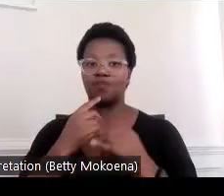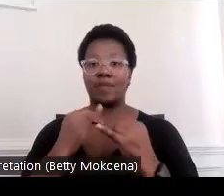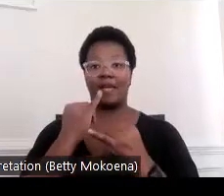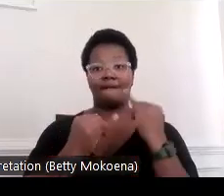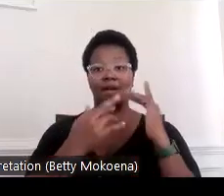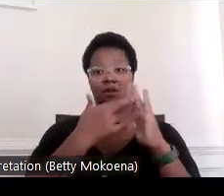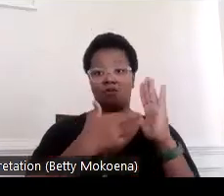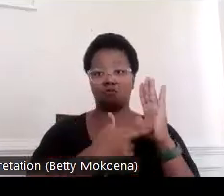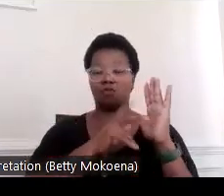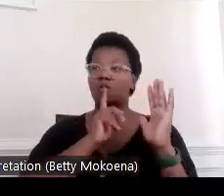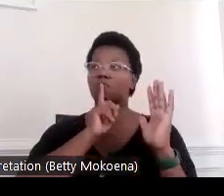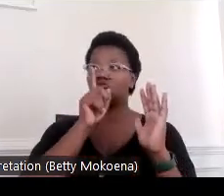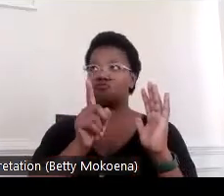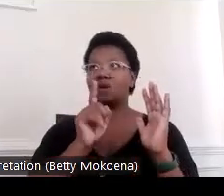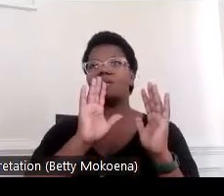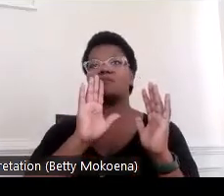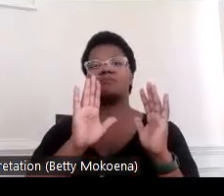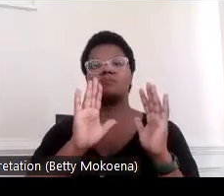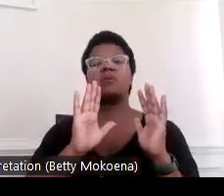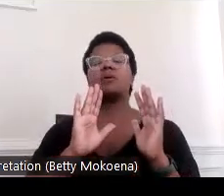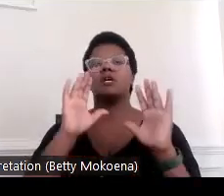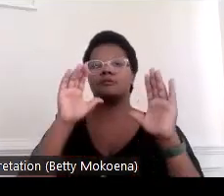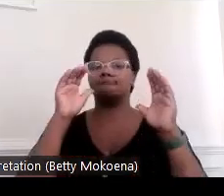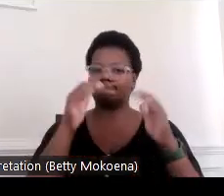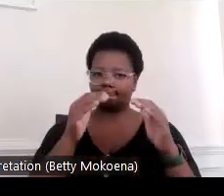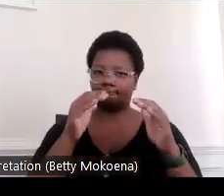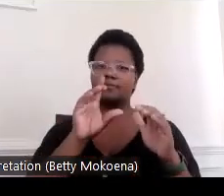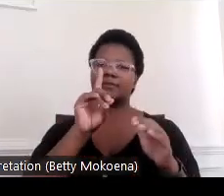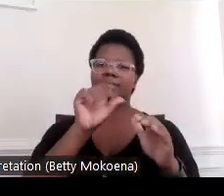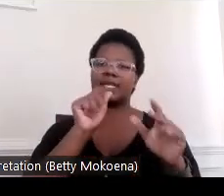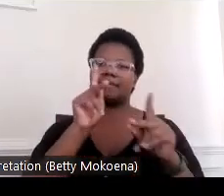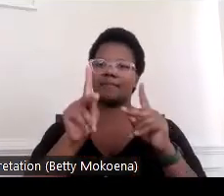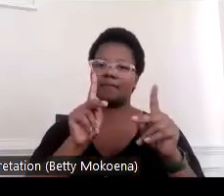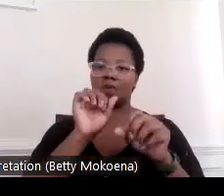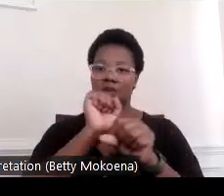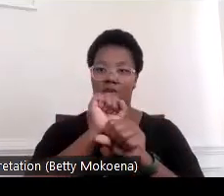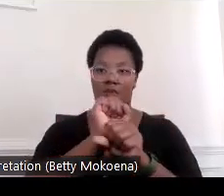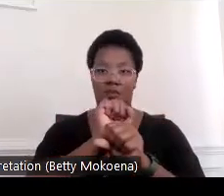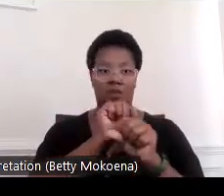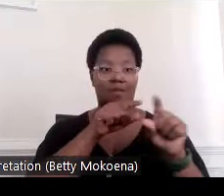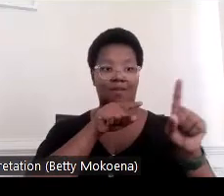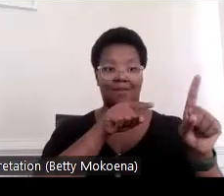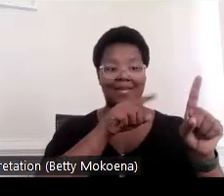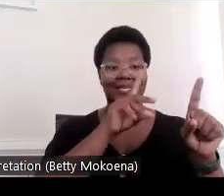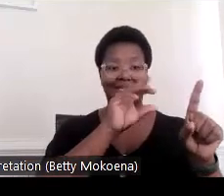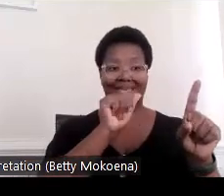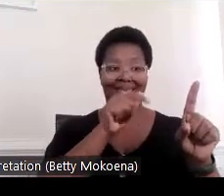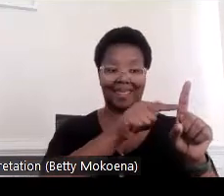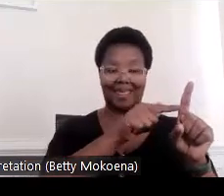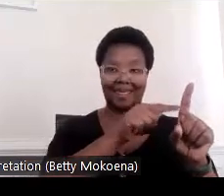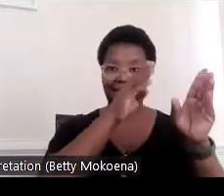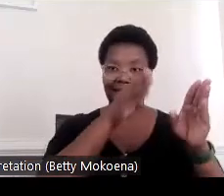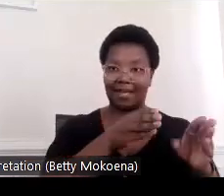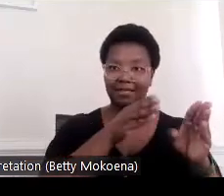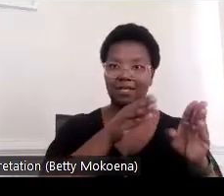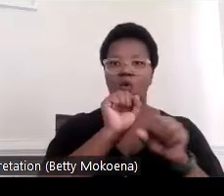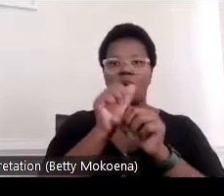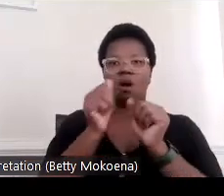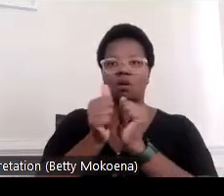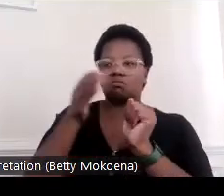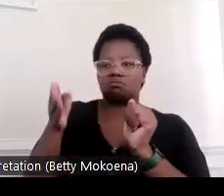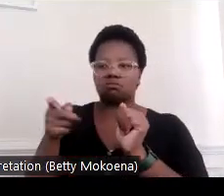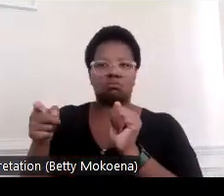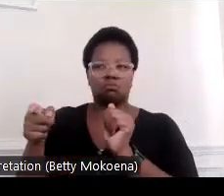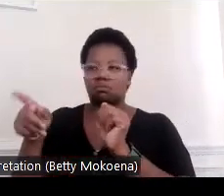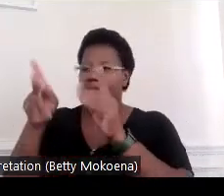a la regla afinada realmente se trata de personas con discapacidades trabajando junto con aquellos que no tienen